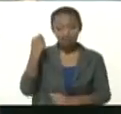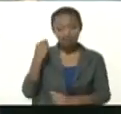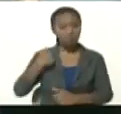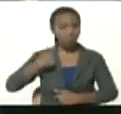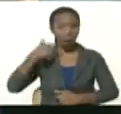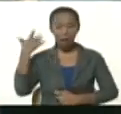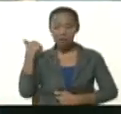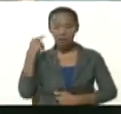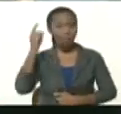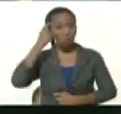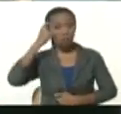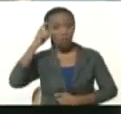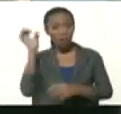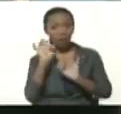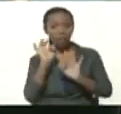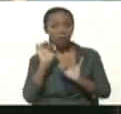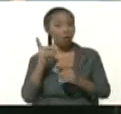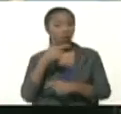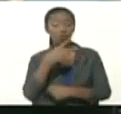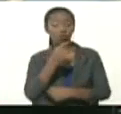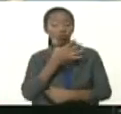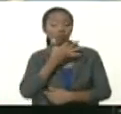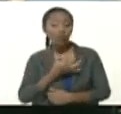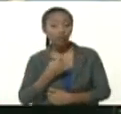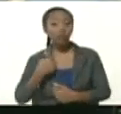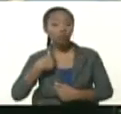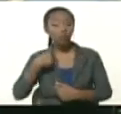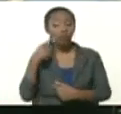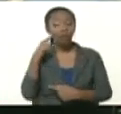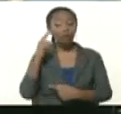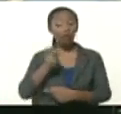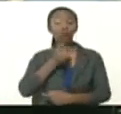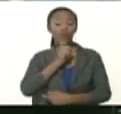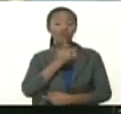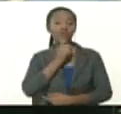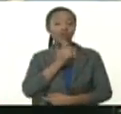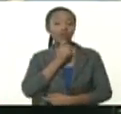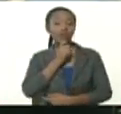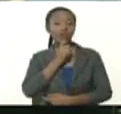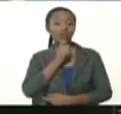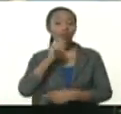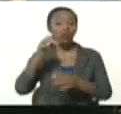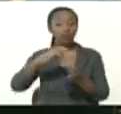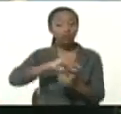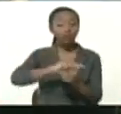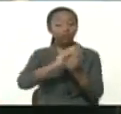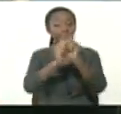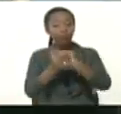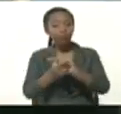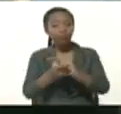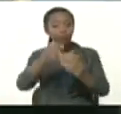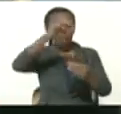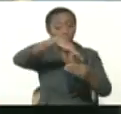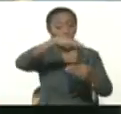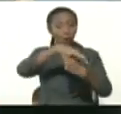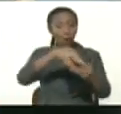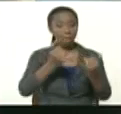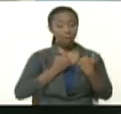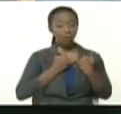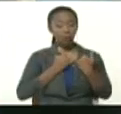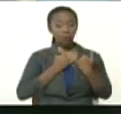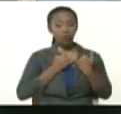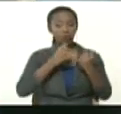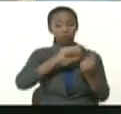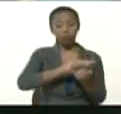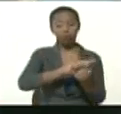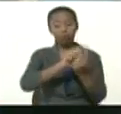no sabía. No es fácil. Yo me di cuenta que es complejo pasar el petro ahorrado por usted,